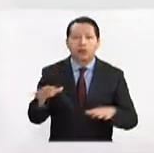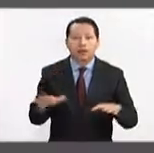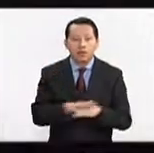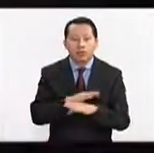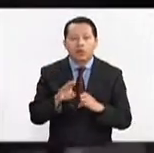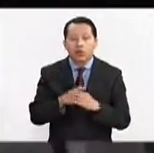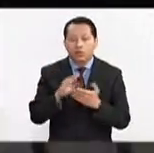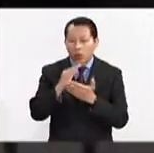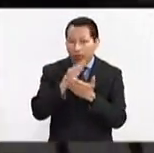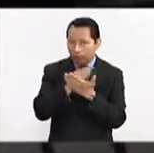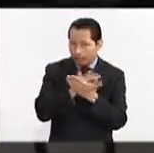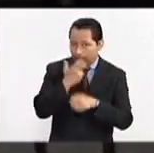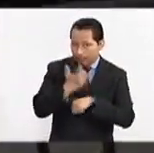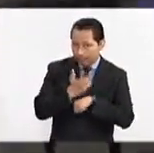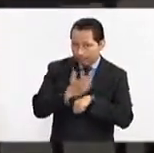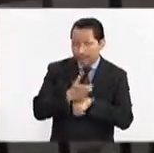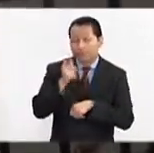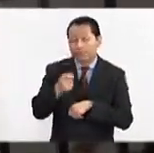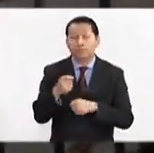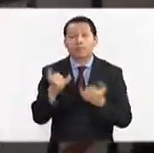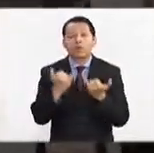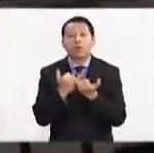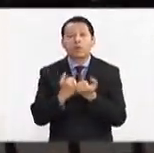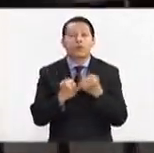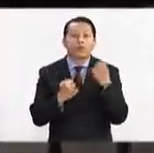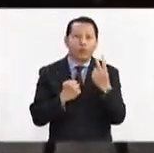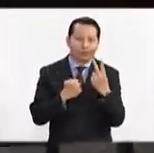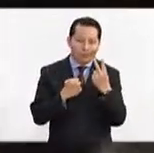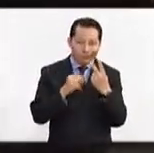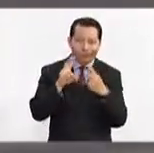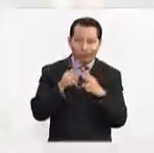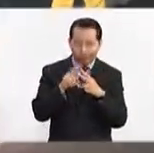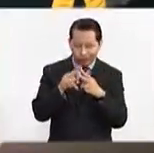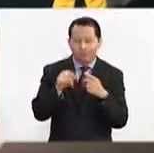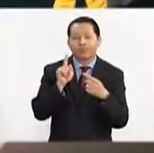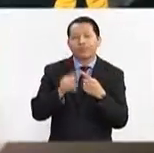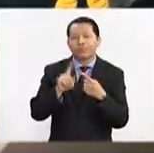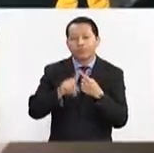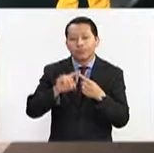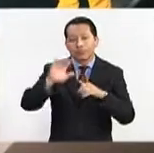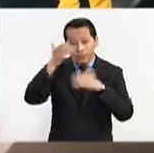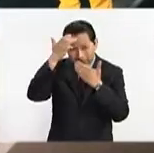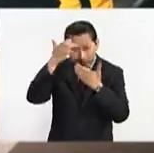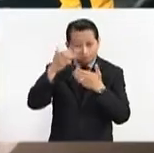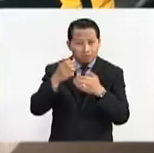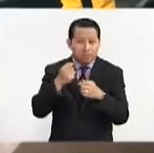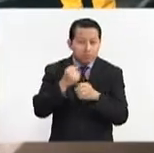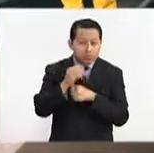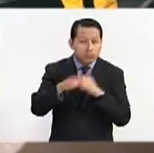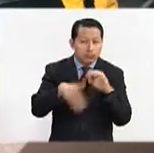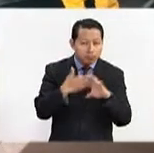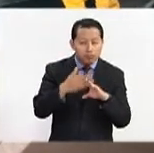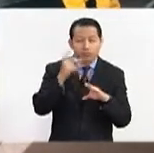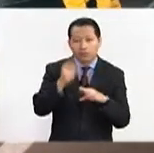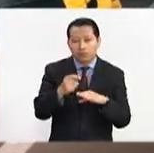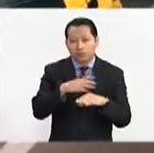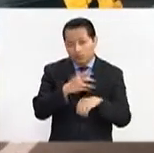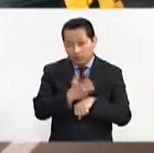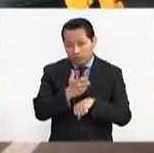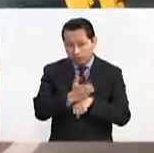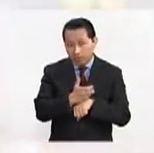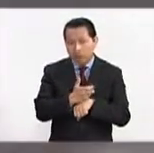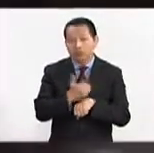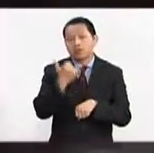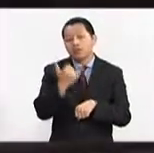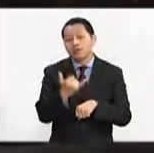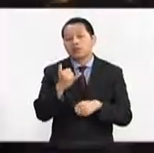Estados Unidos y además dos posturas. Una cosa es los ataques terroristas que han estado amenazando, por supuesto, a la sociedad estadounidense, pero